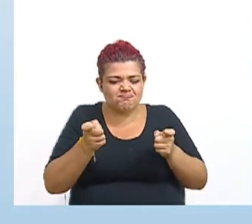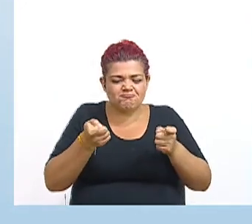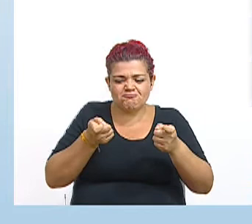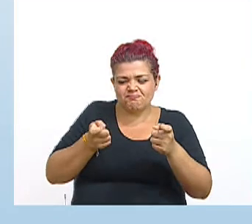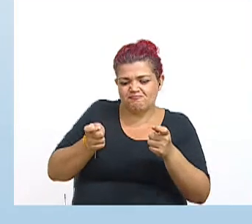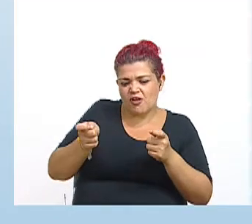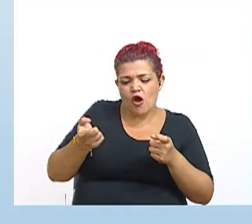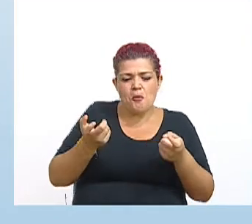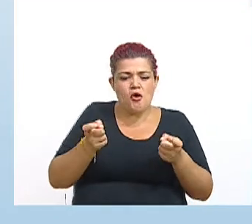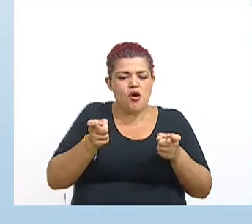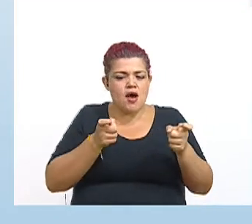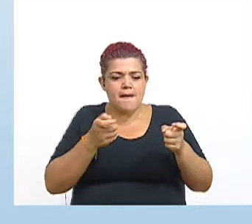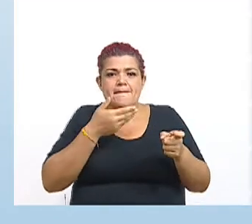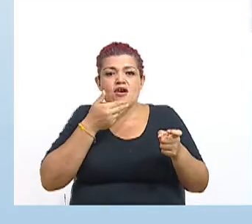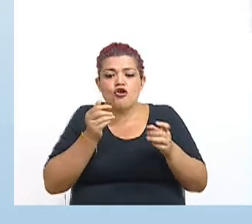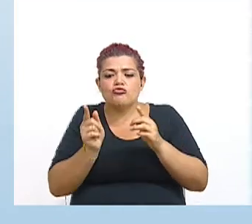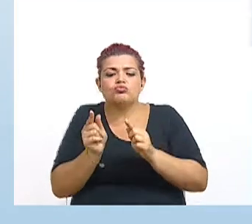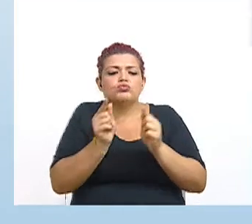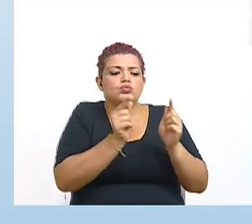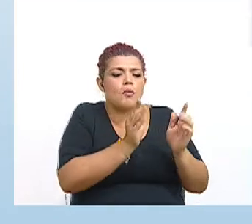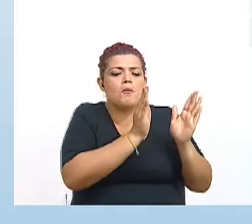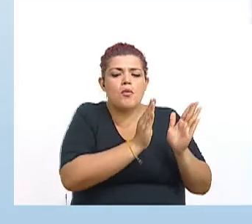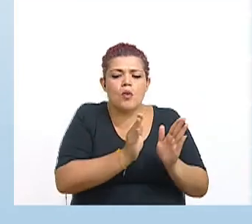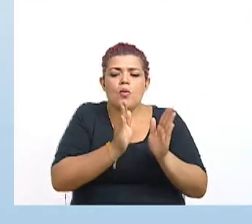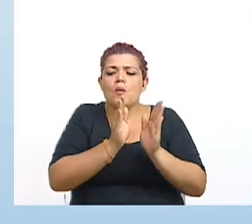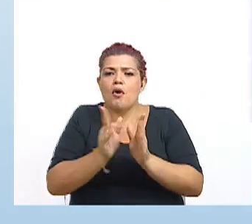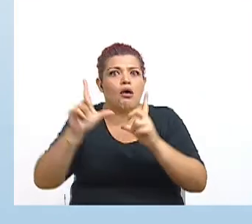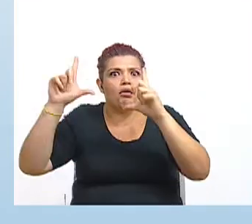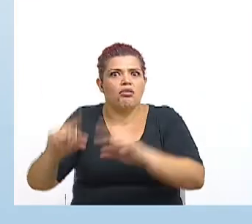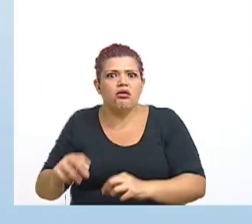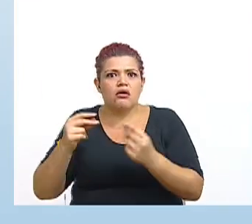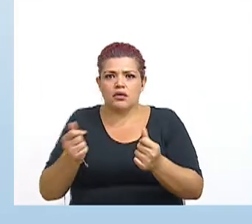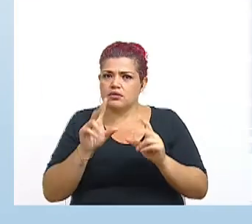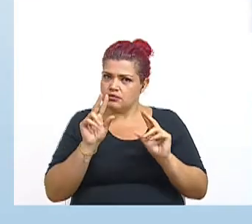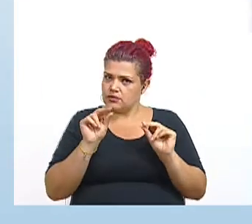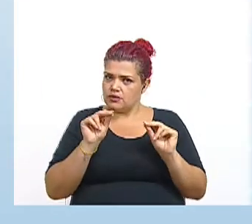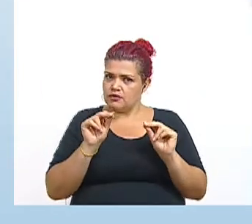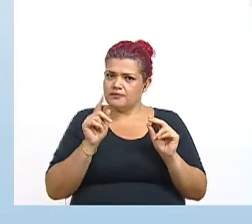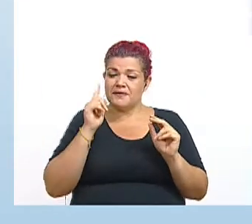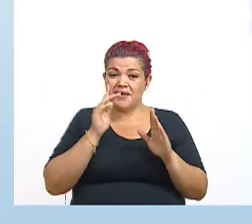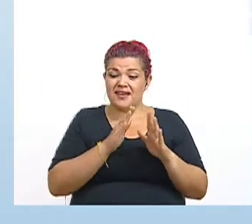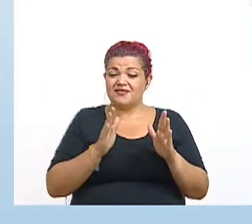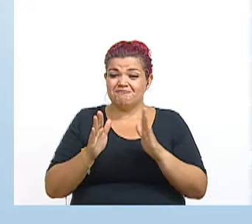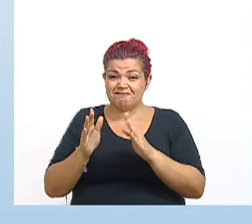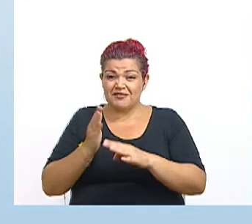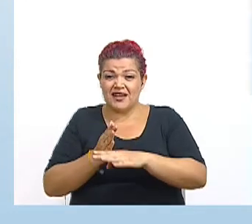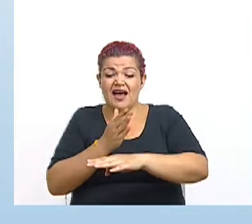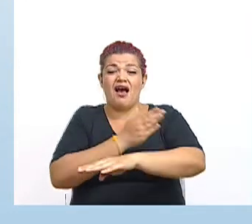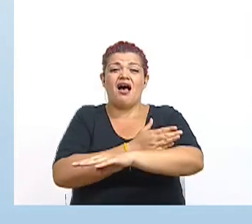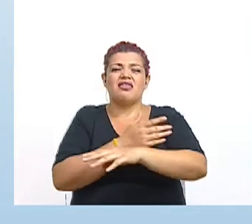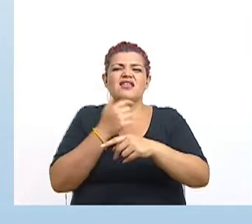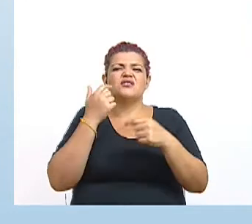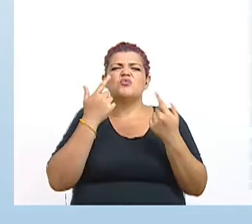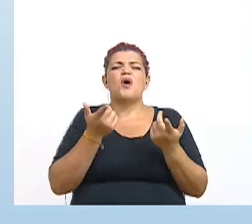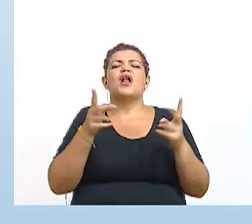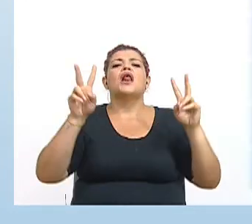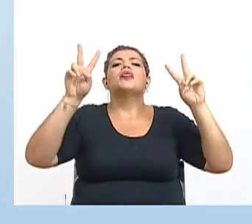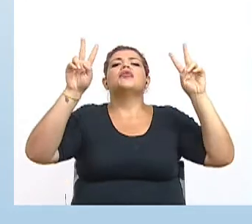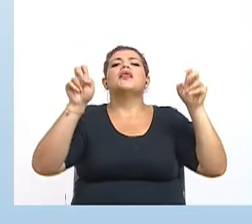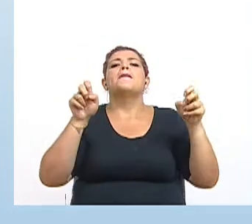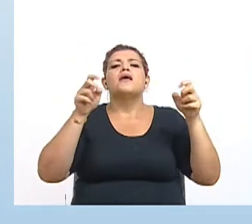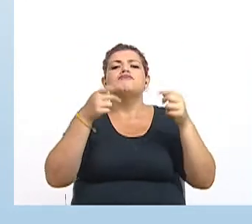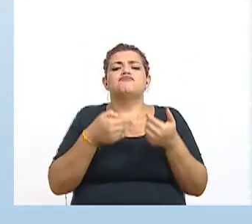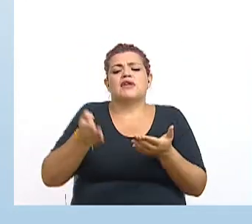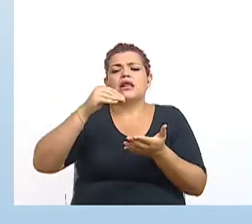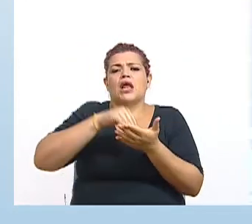para poder satisfacer nuestras necesidades. Bien, con estos antecedentes podemos entrar al tema central de la clase